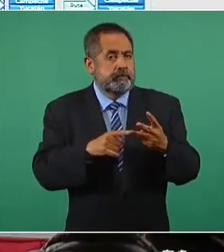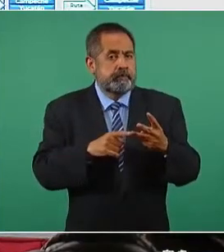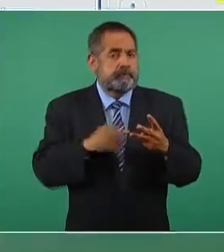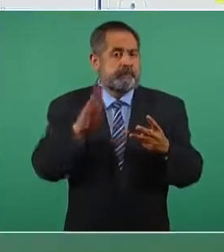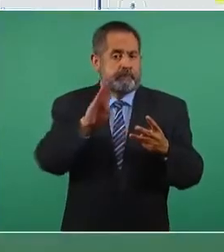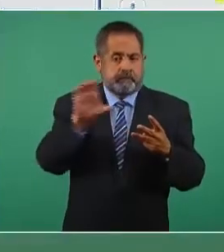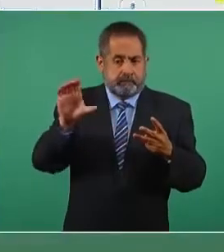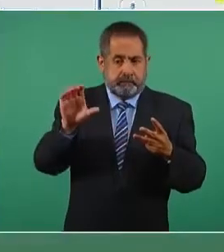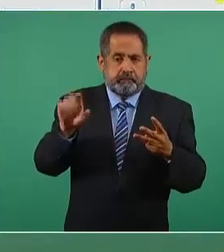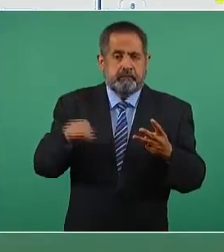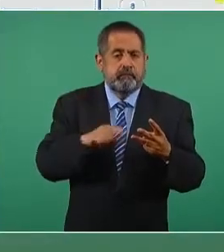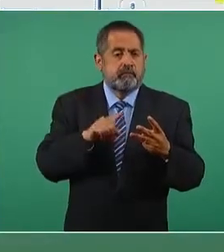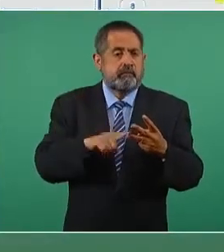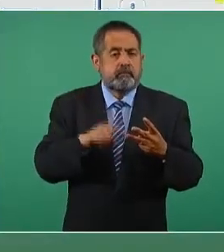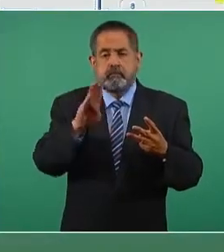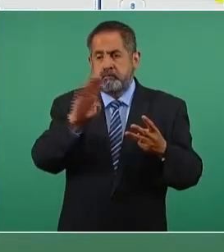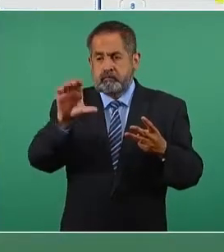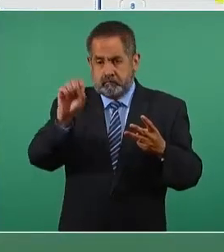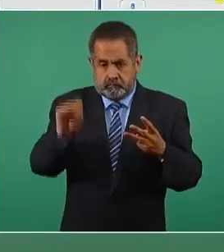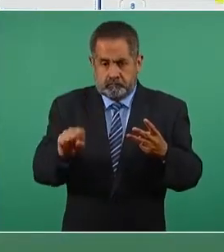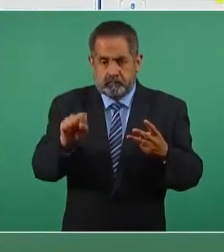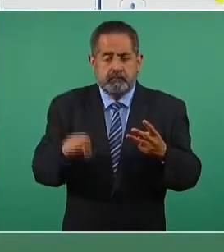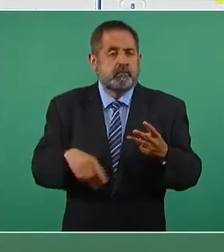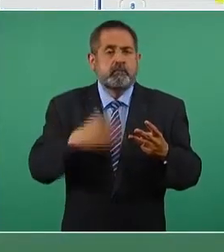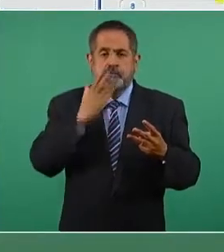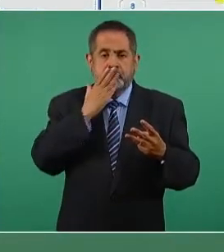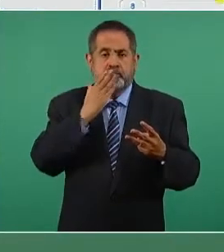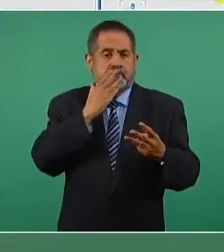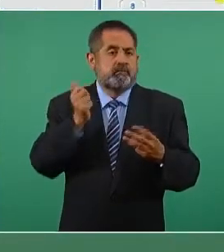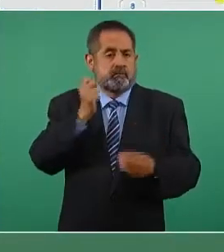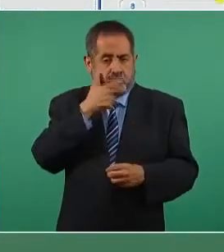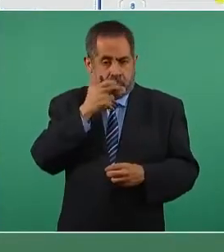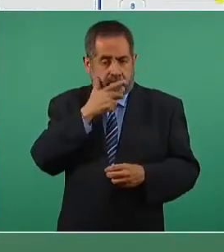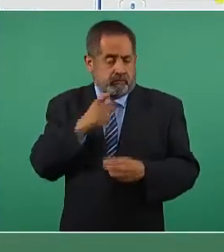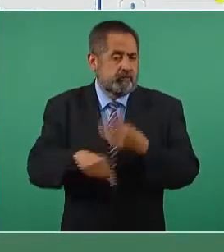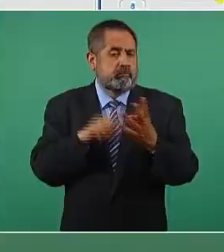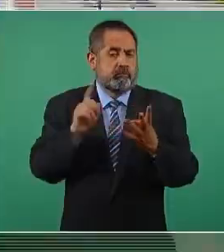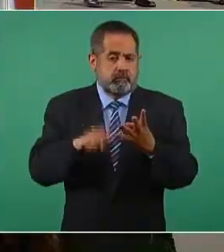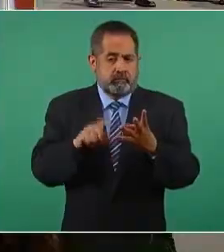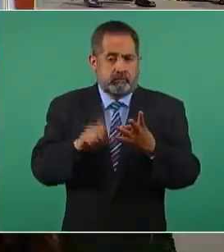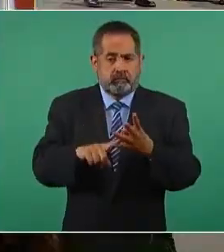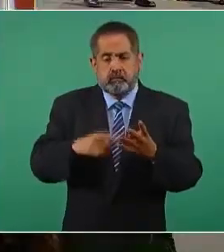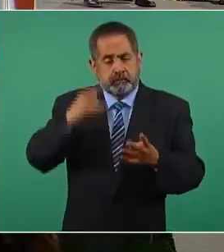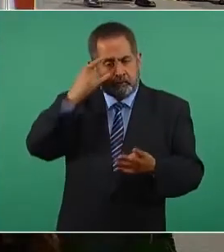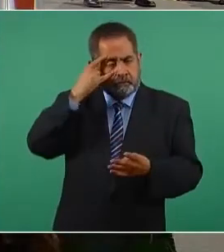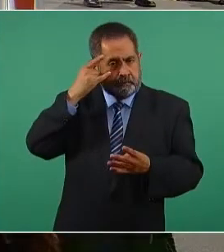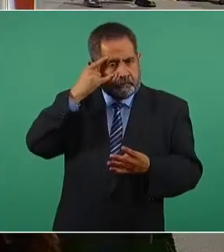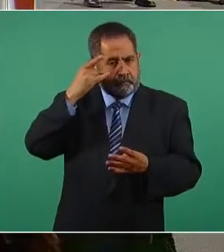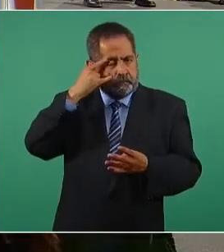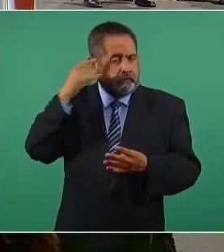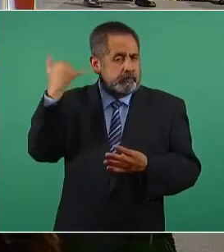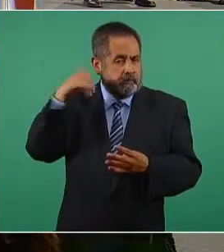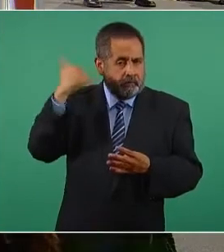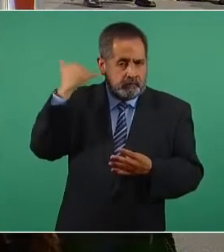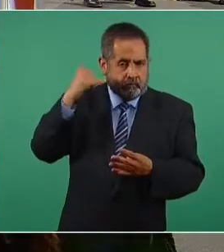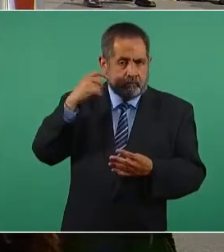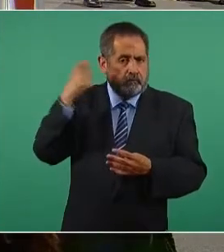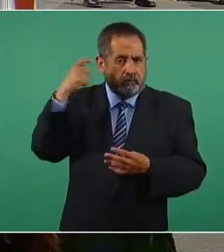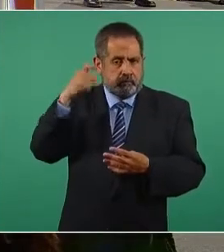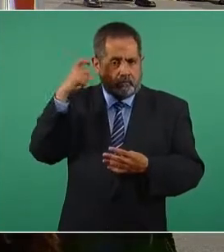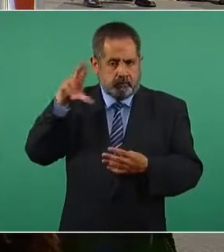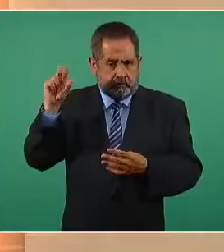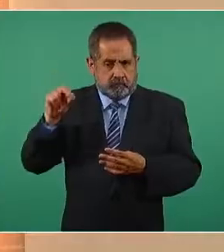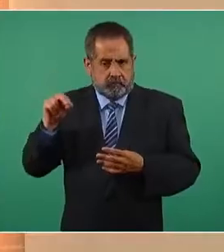Baja California Sur, Baja California, Sonora y Chihuahua, y la ruta 4 Campeche, Yucatán y Quintana